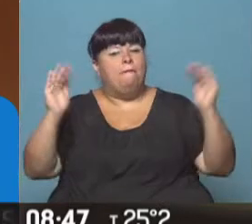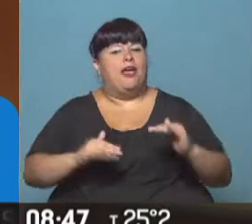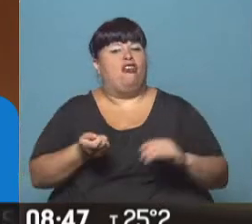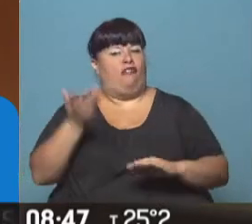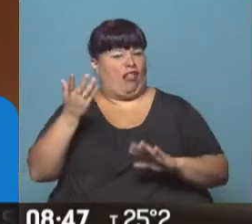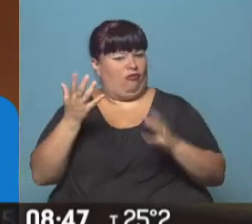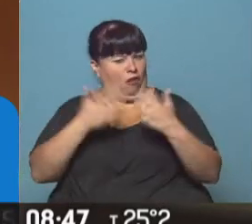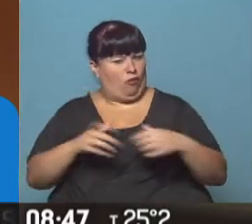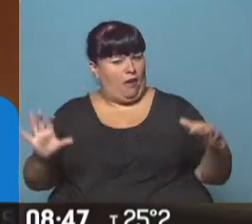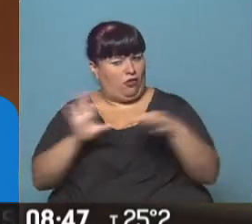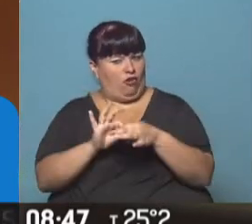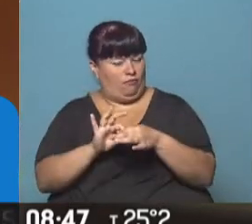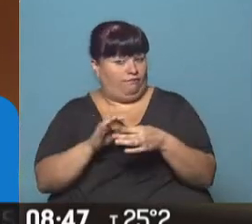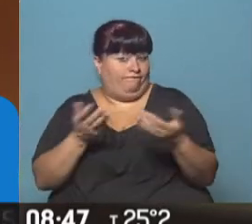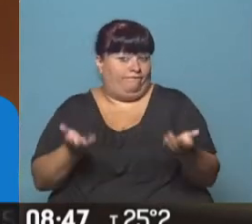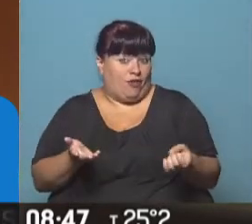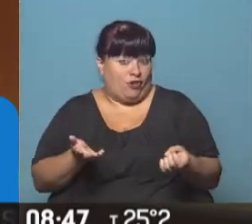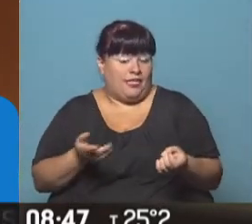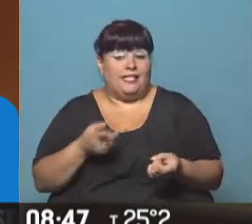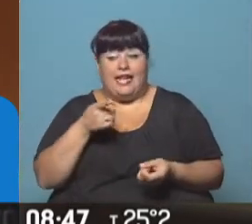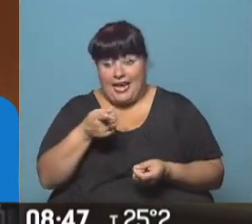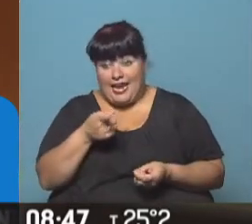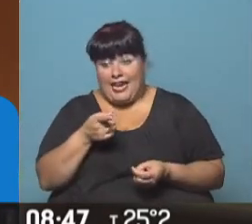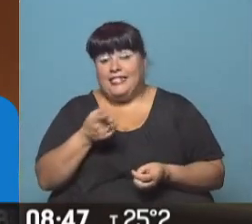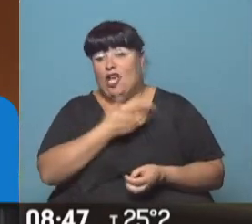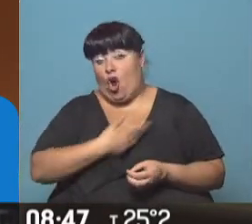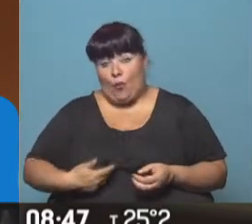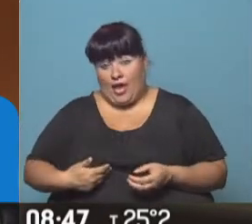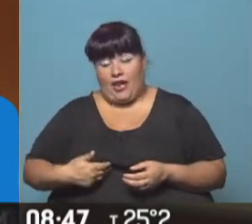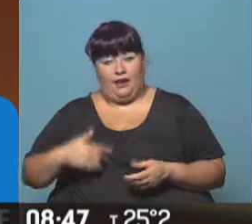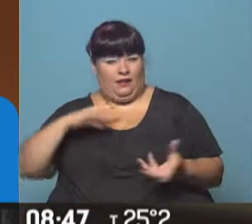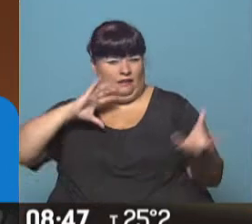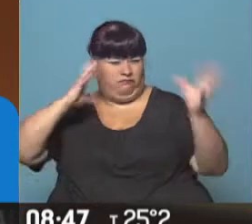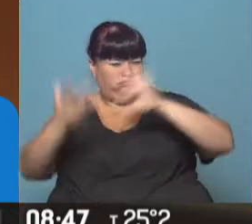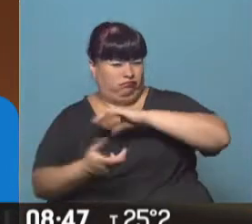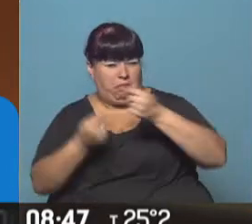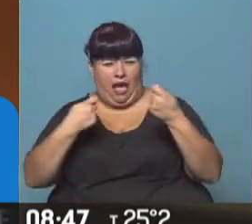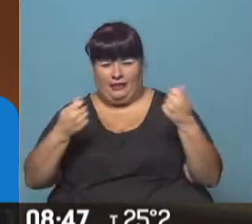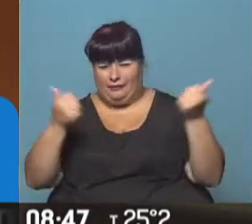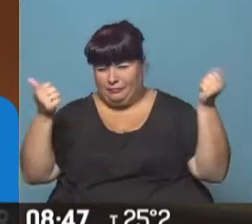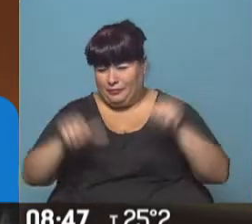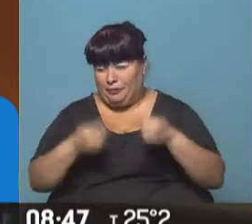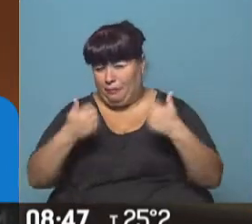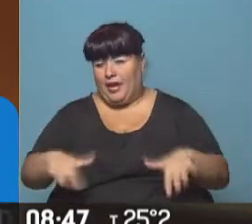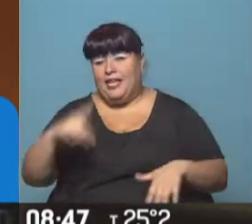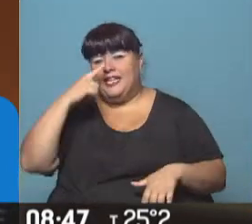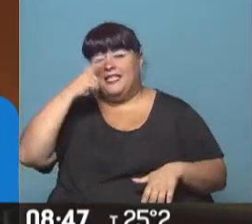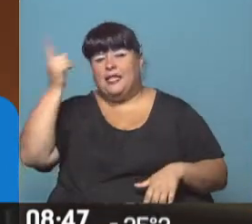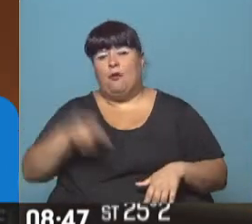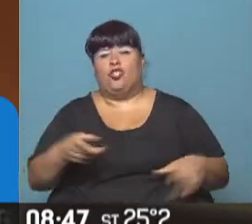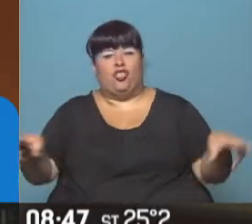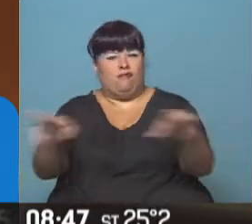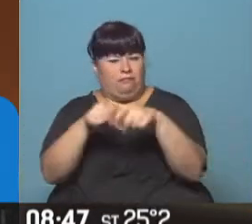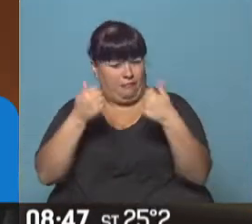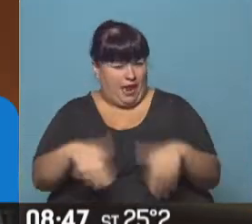inflación. Entonces, este gobierno heredó un desmadre fiscal, un déficit fiscal cercano a 7 puntos del PBI.